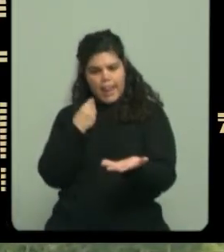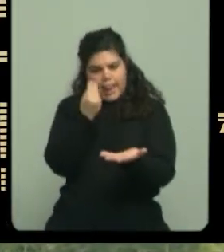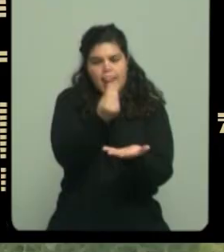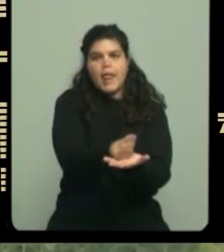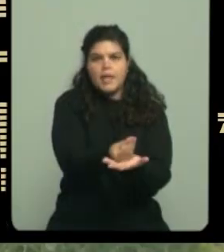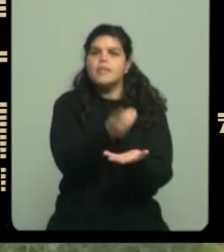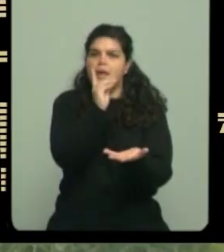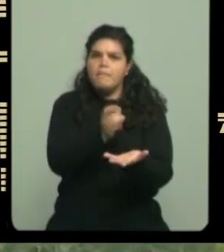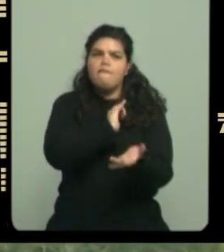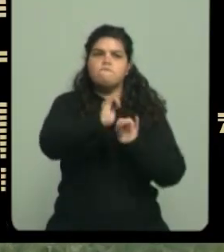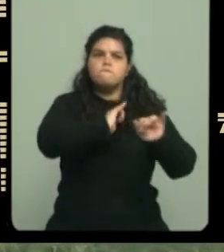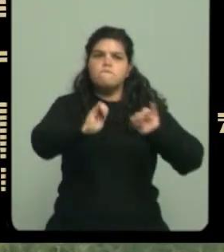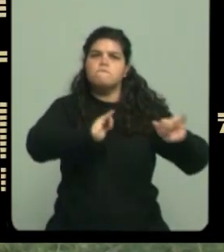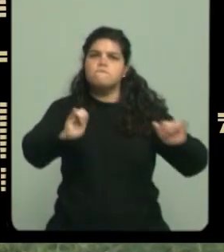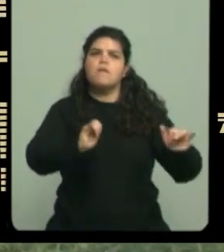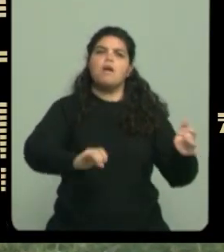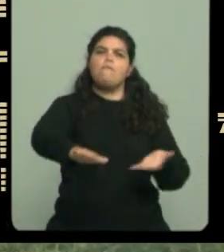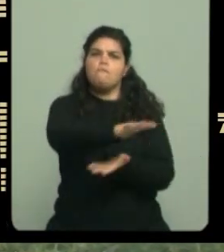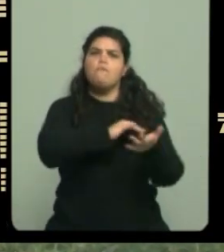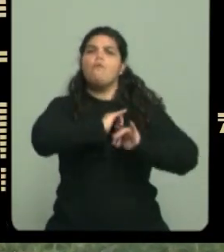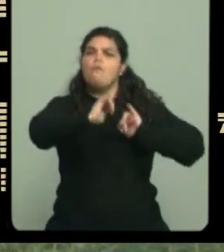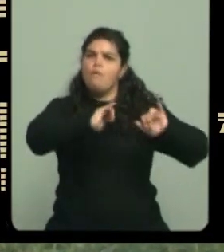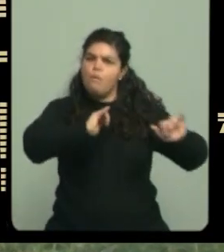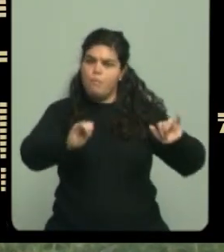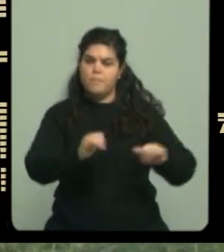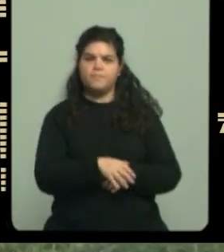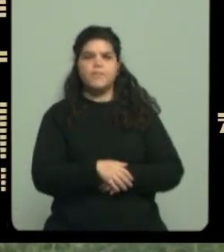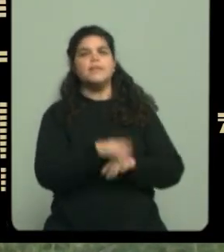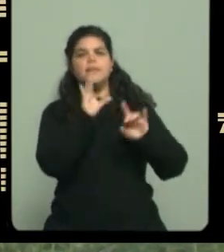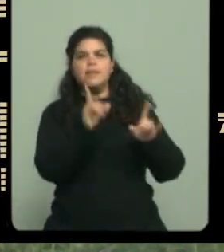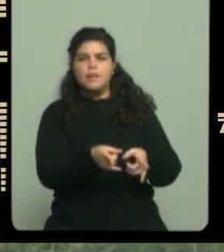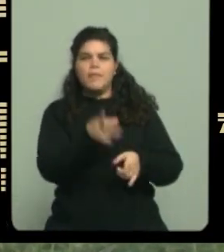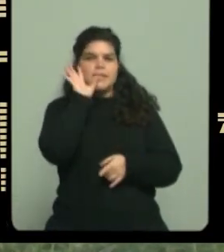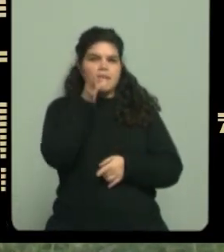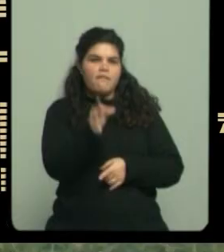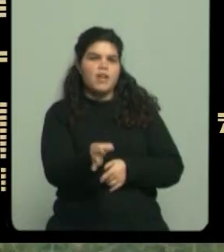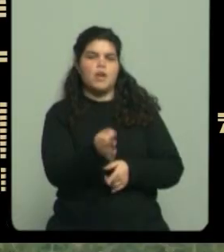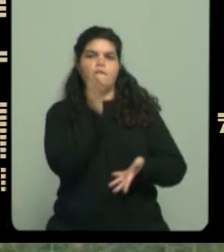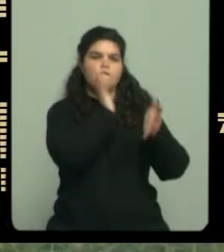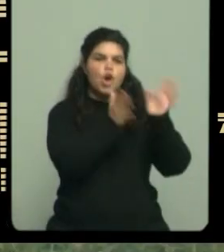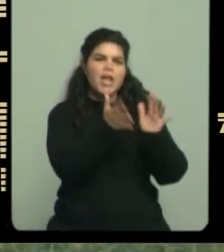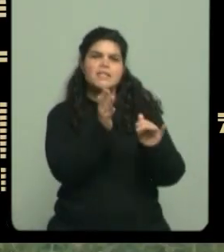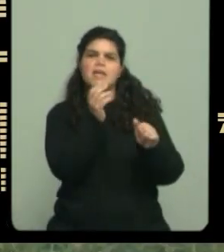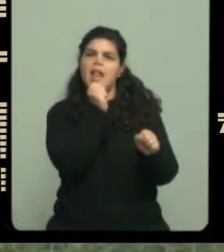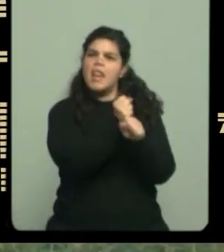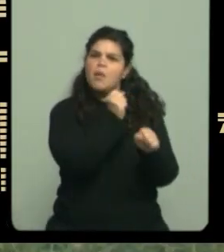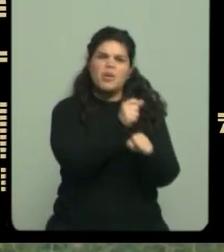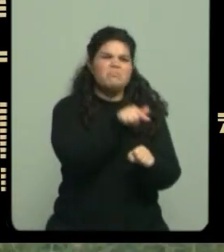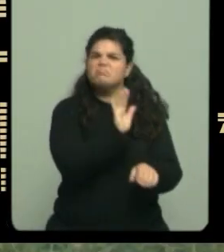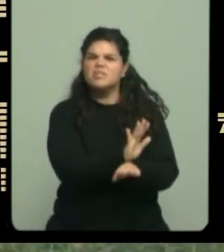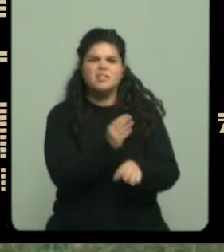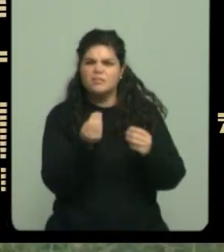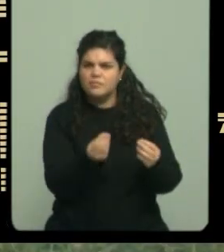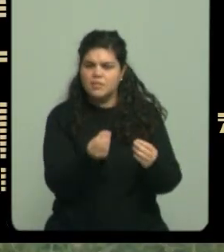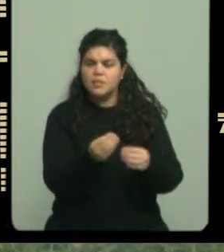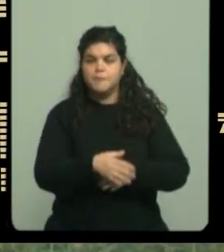digo, también es importante. Pero además esto que decías vos de establecer las diferencias, ¿qué es violencia laboral? ¿Cómo se puede ejercer? La